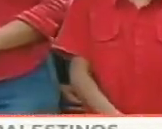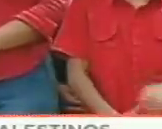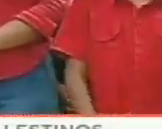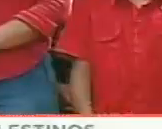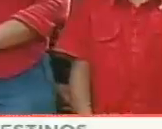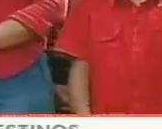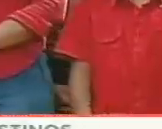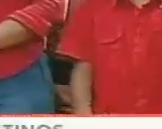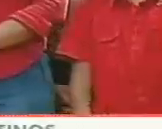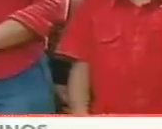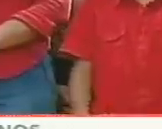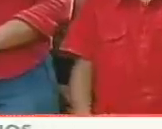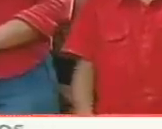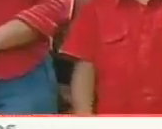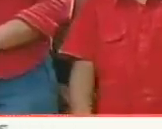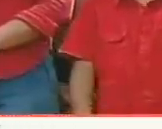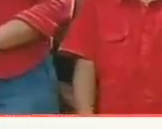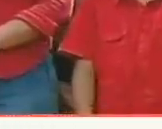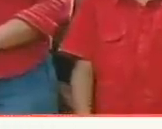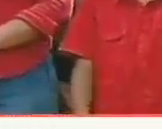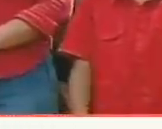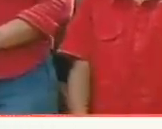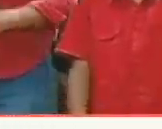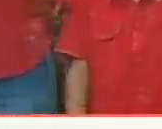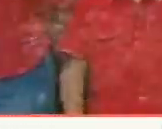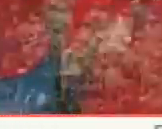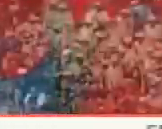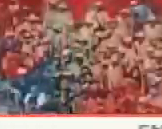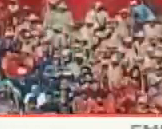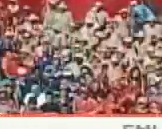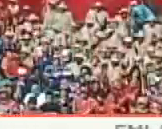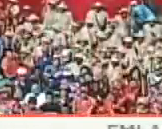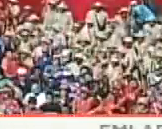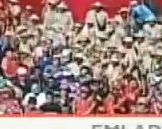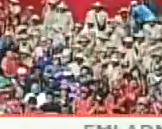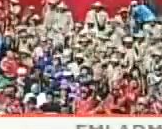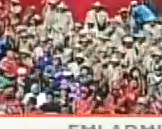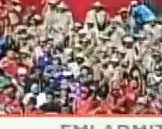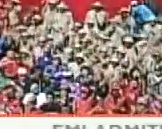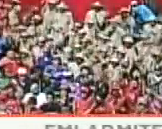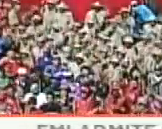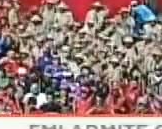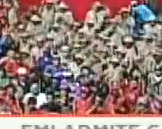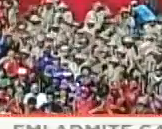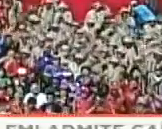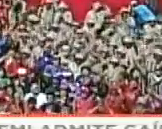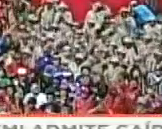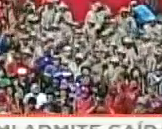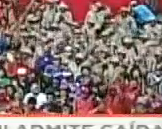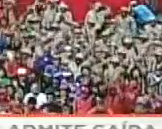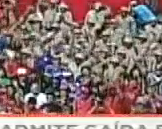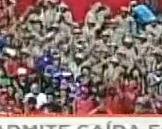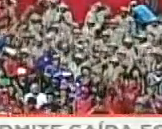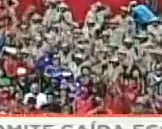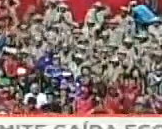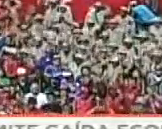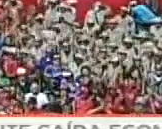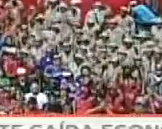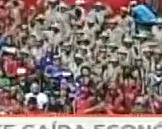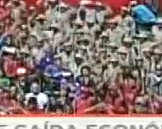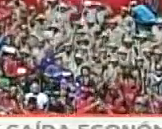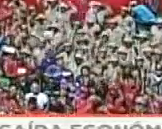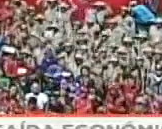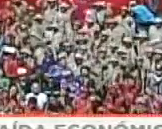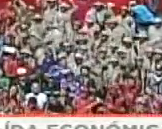mandarle desde aquí un saludo al pueblo cubano, al pueblo venezolano, a la patria grande. ¡Saludo